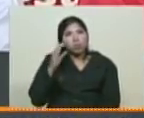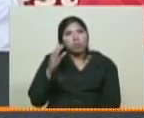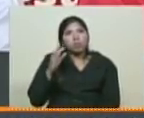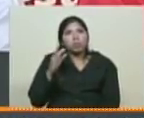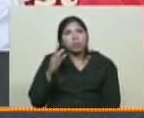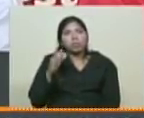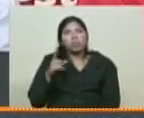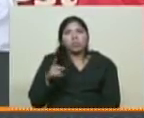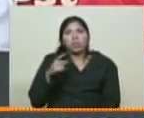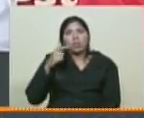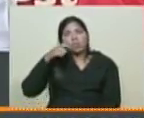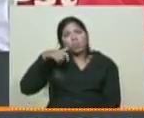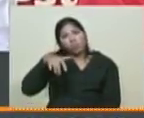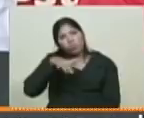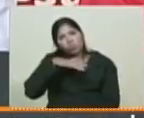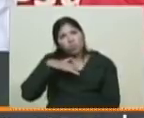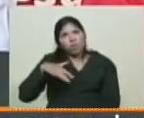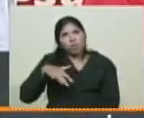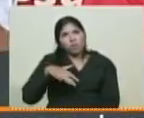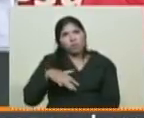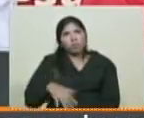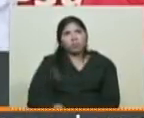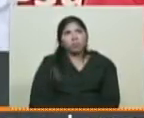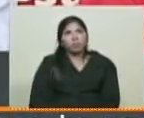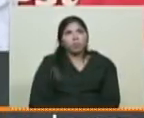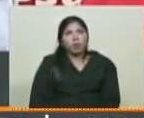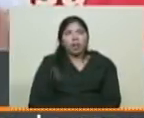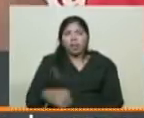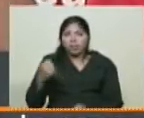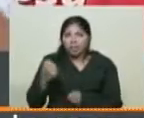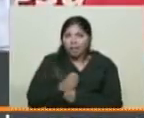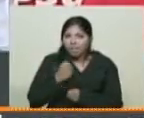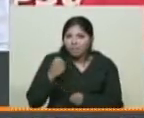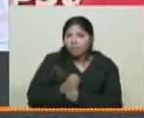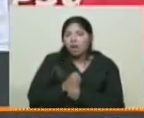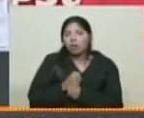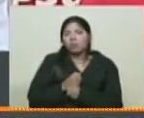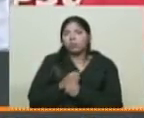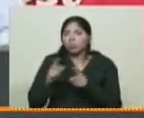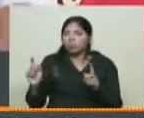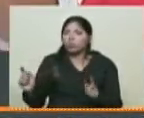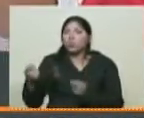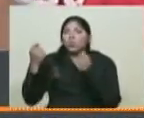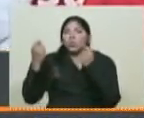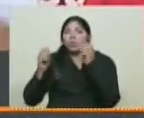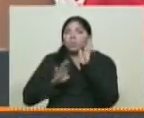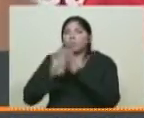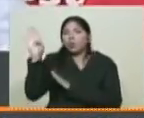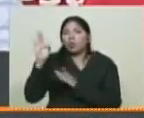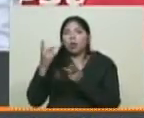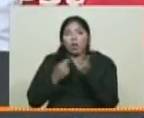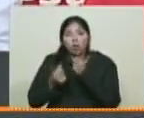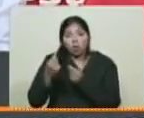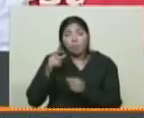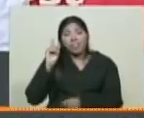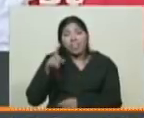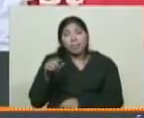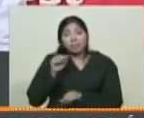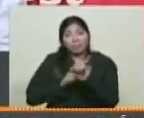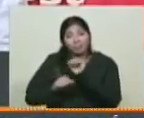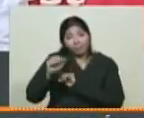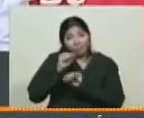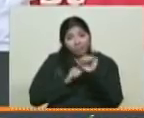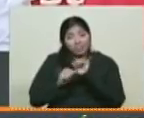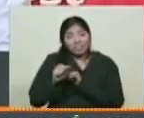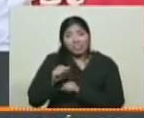del pueblo de Venezuela está en su camino del trabajo, de la recuperación económica, pero también de la defensa integral de lo que hemos